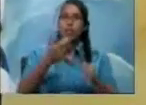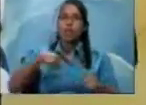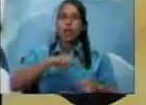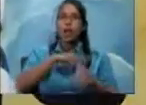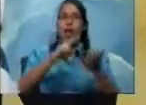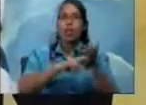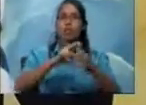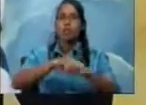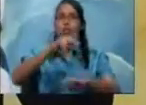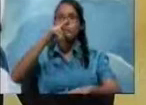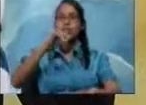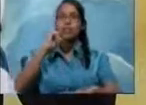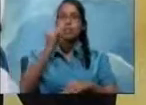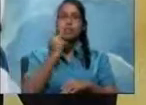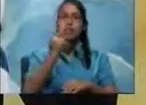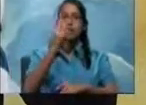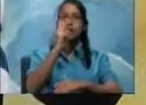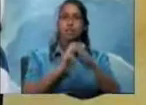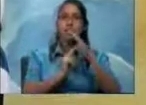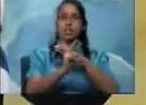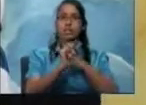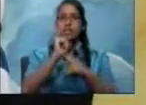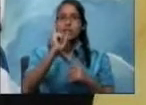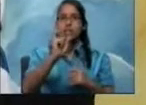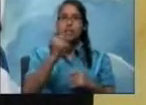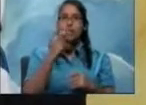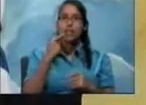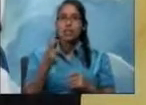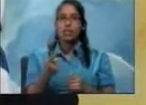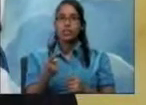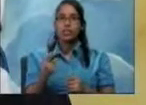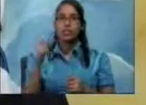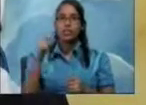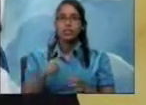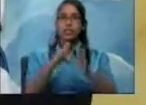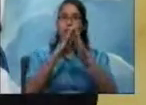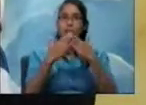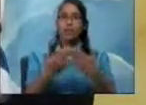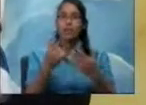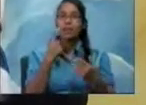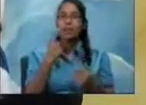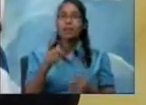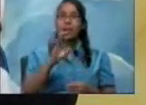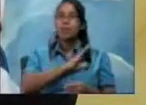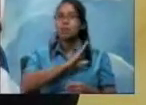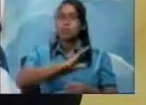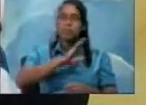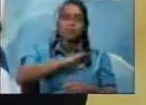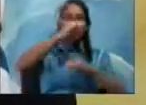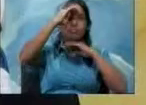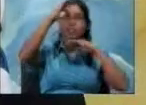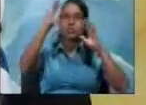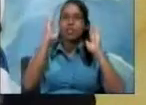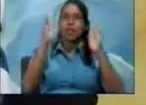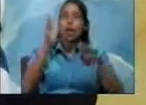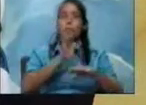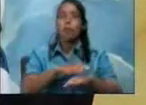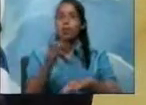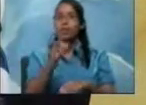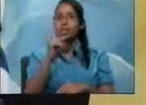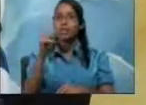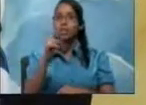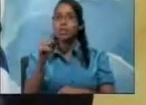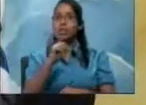resucitado y dice el versículo y les dijo esta palabra les dijo a mí me llama mucho la atención porque no es necesario